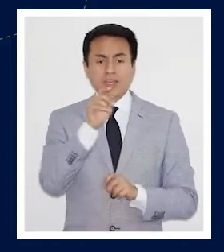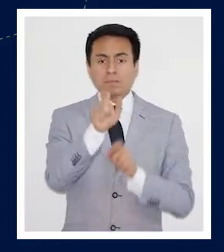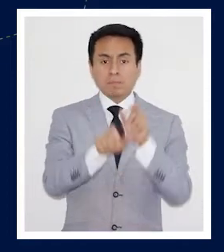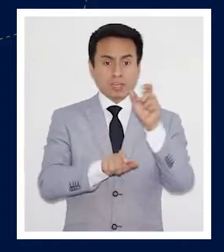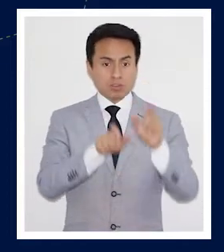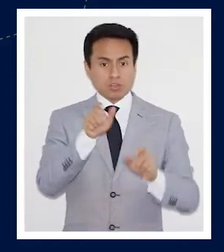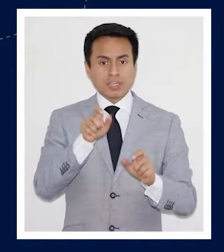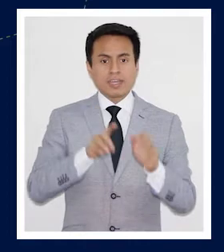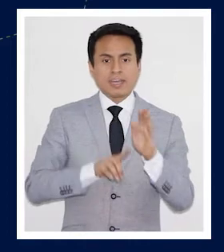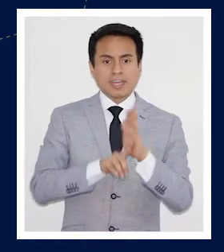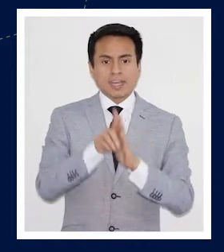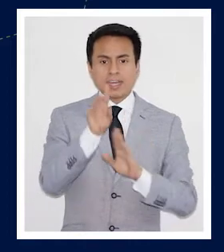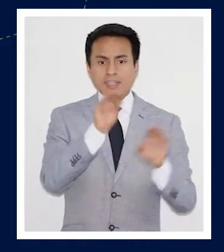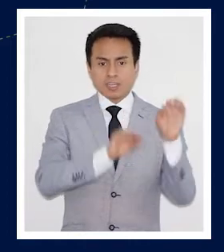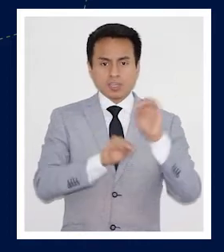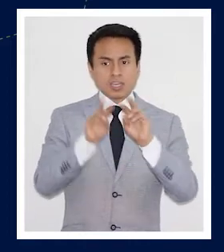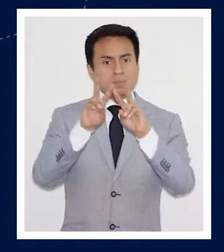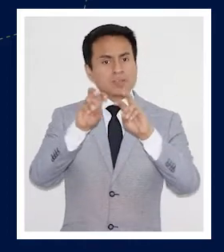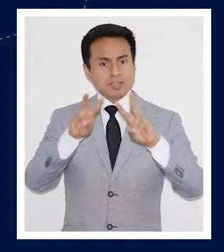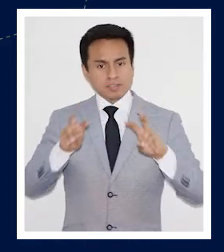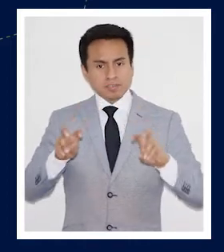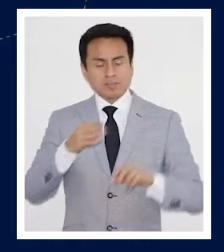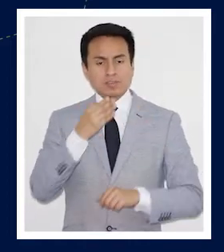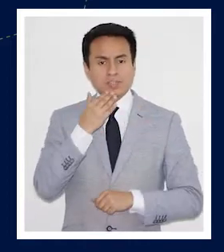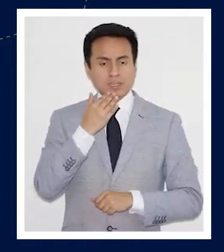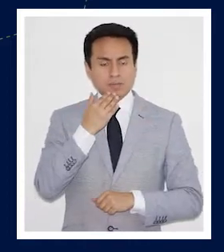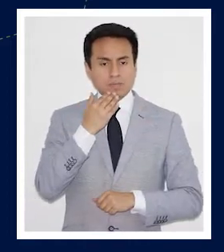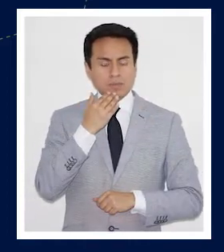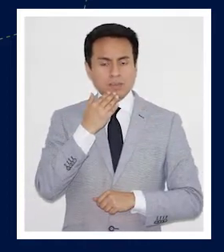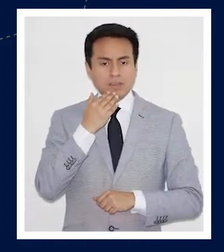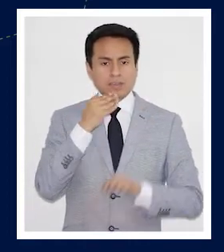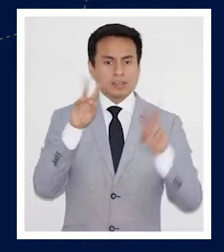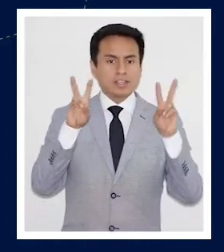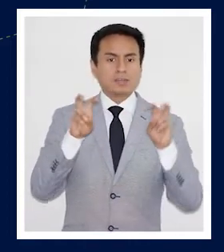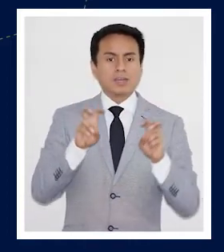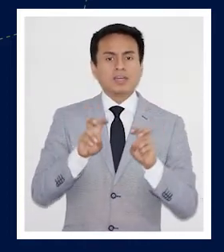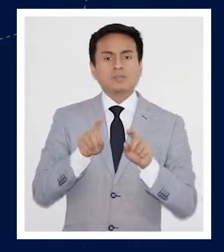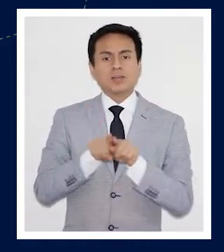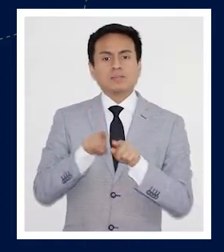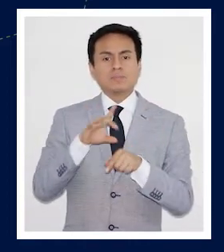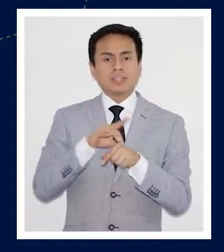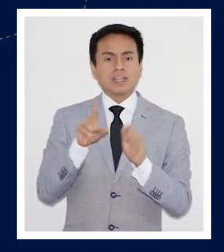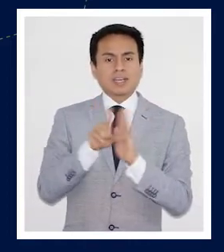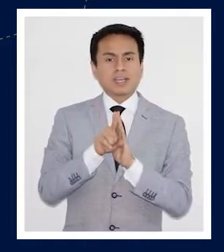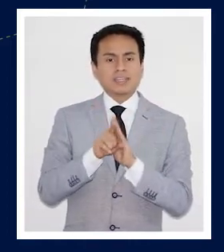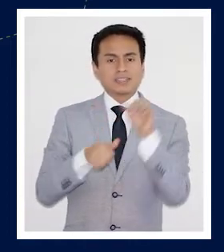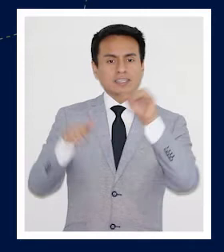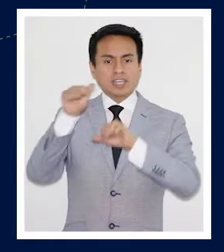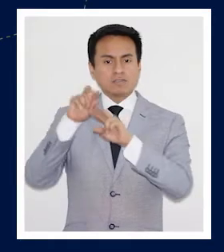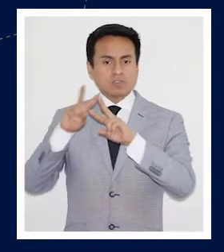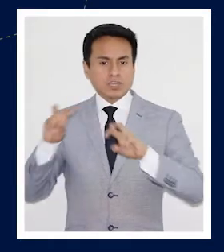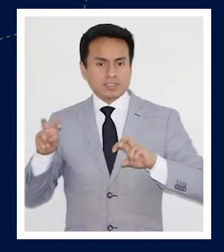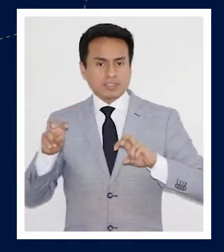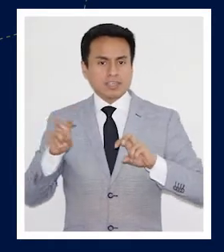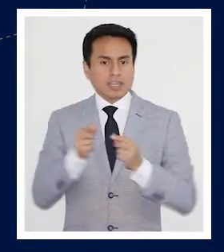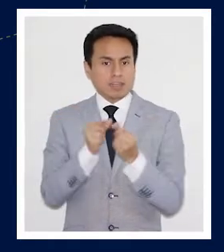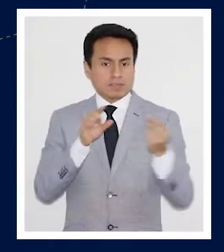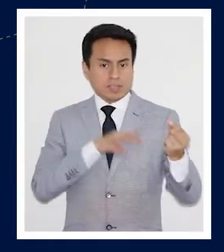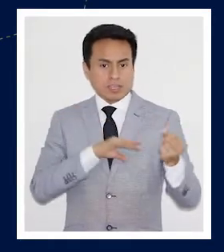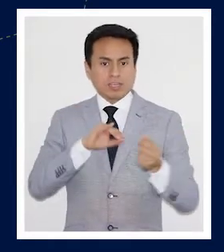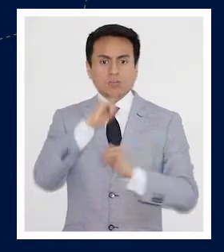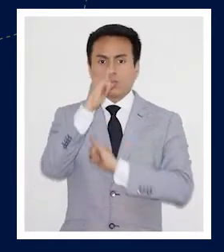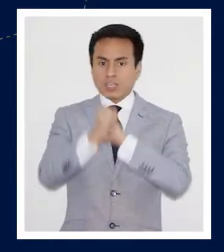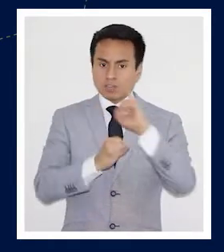sino que personas que hayan desarrollado investigaciones en las materias de medicina legal y ciencias forenses, tanto a